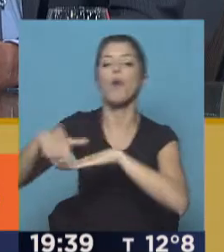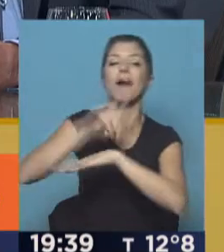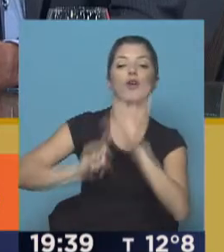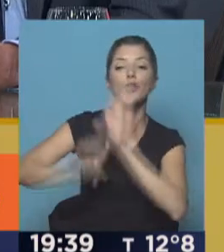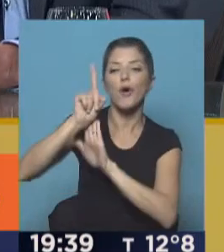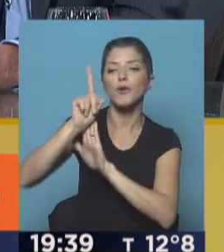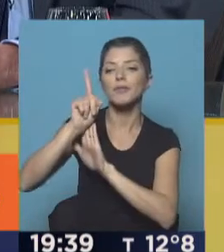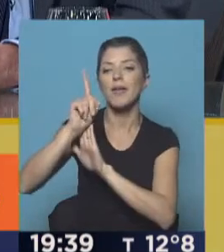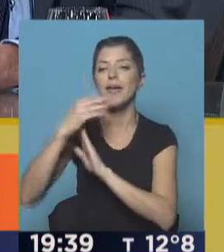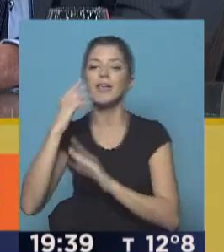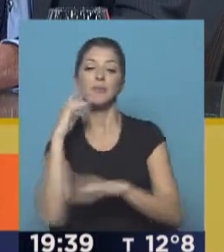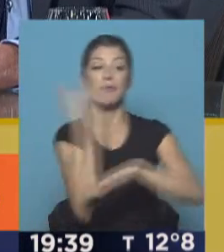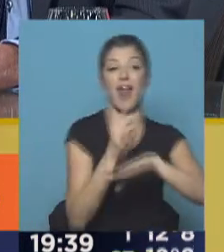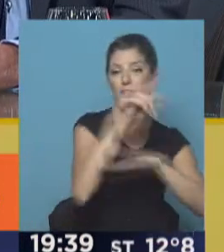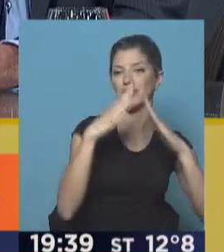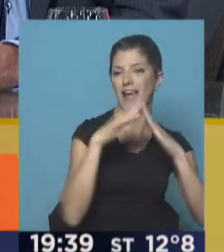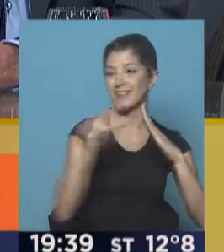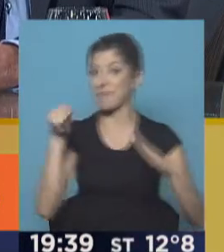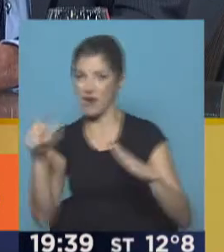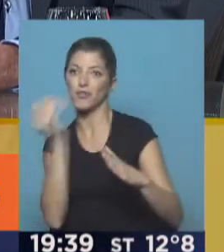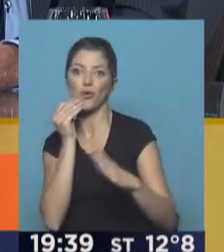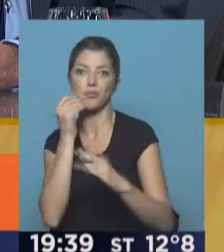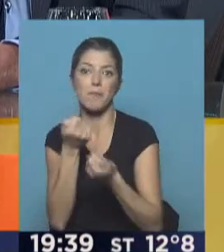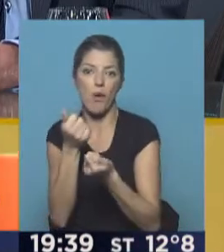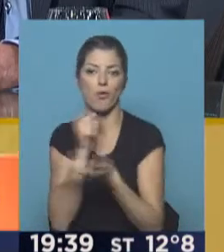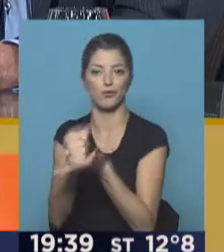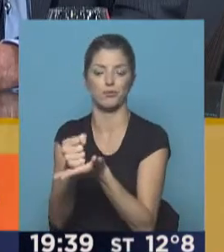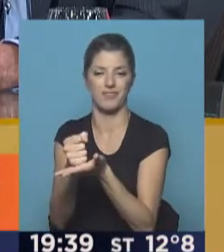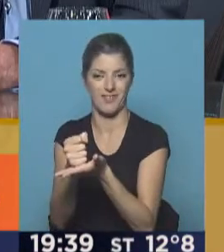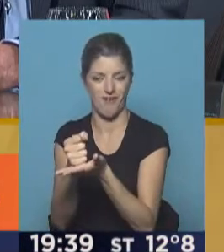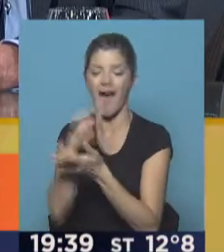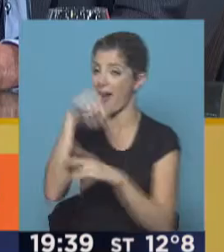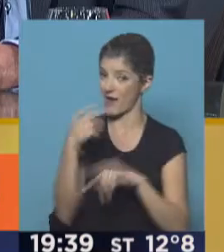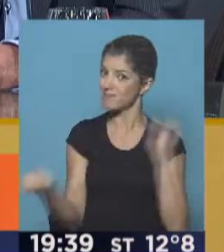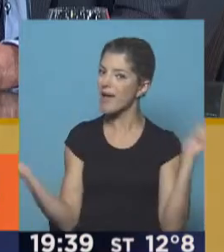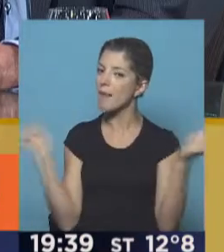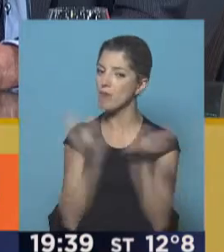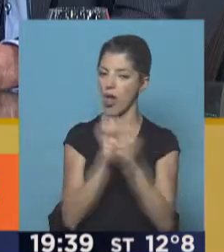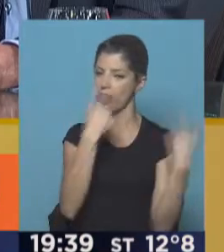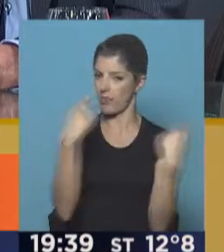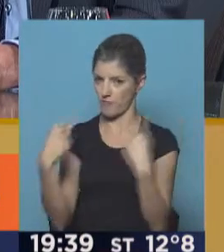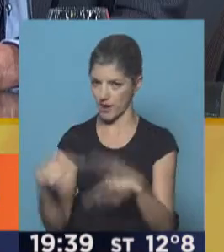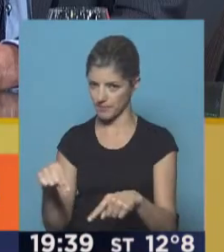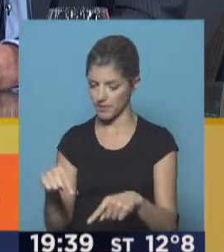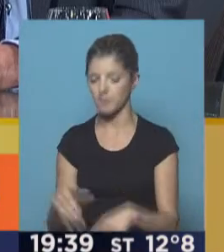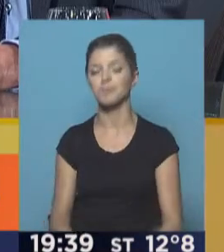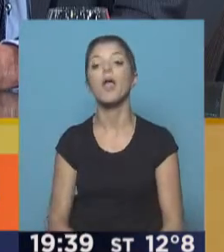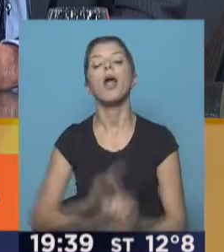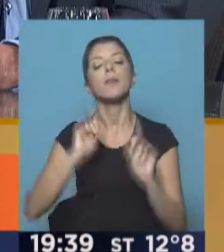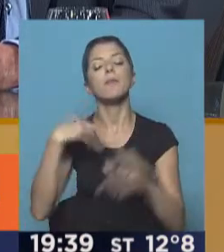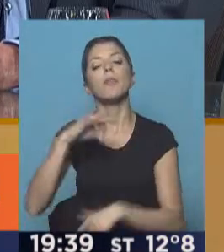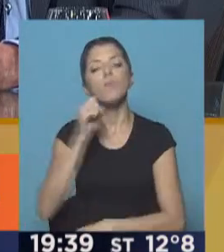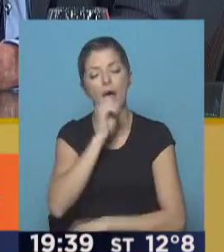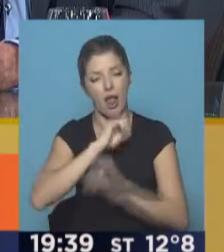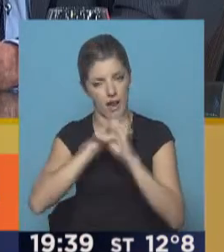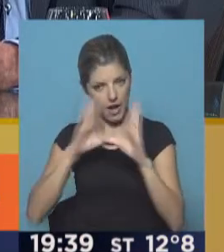y entonces también tenía subsidio. Pero otra cosa a la que hay que aclarar y a la que hay que llegar es que el